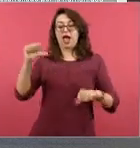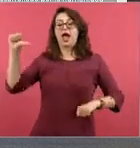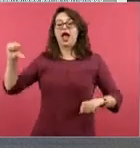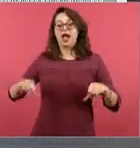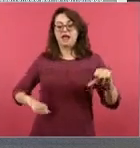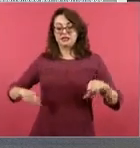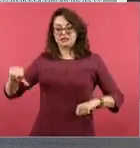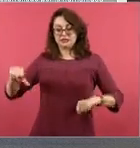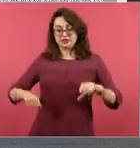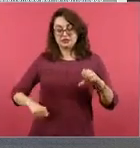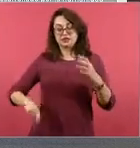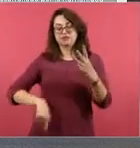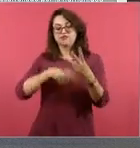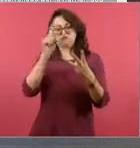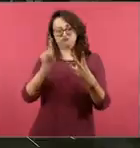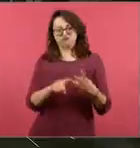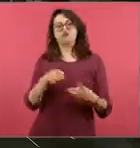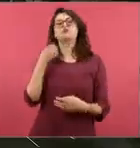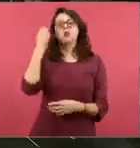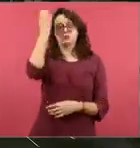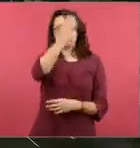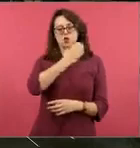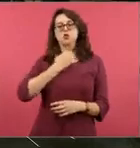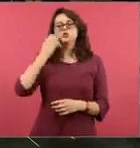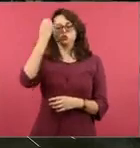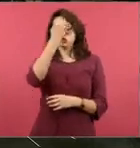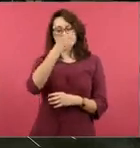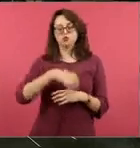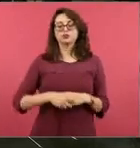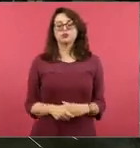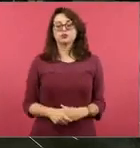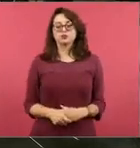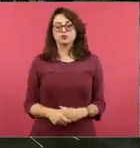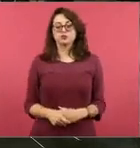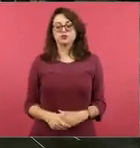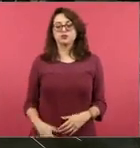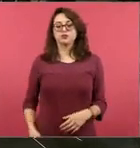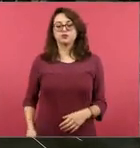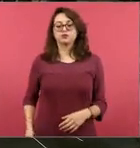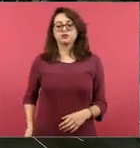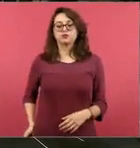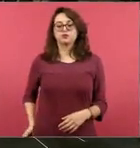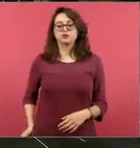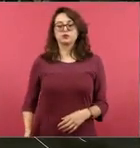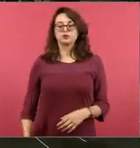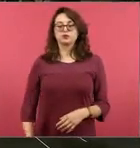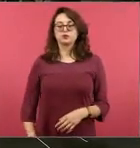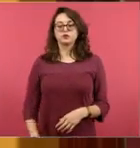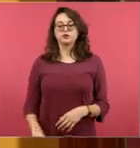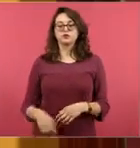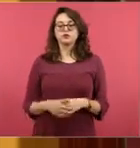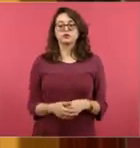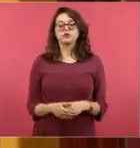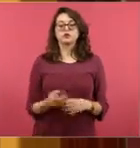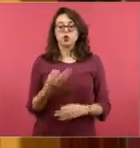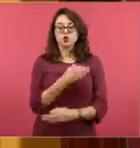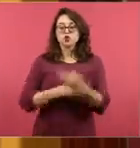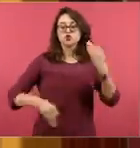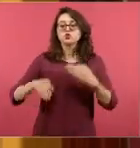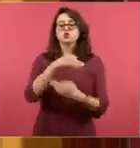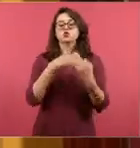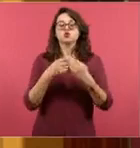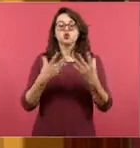la carga de la evaluación. Todo ello en interacción y en concordancia con los